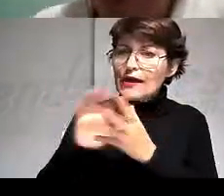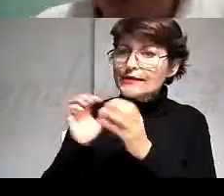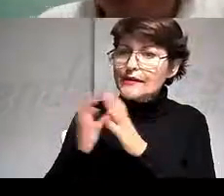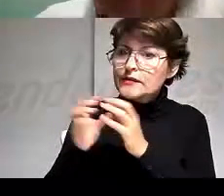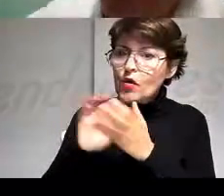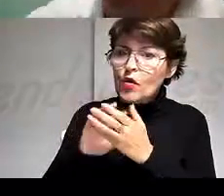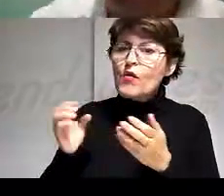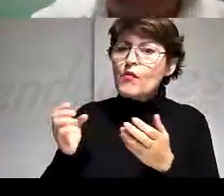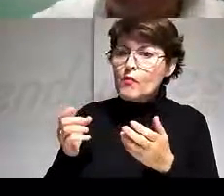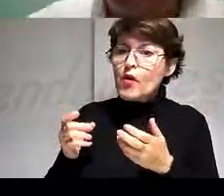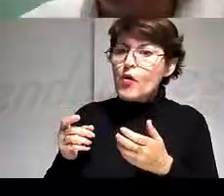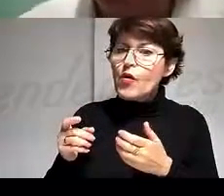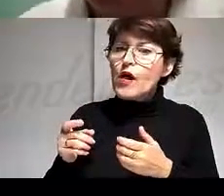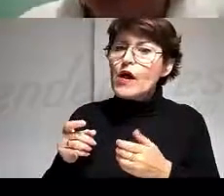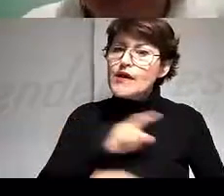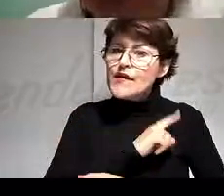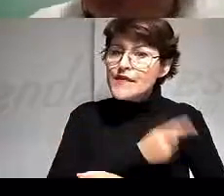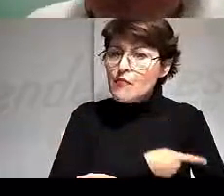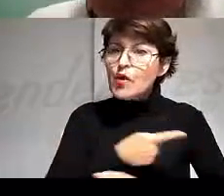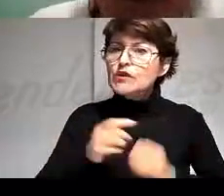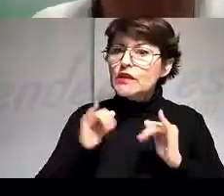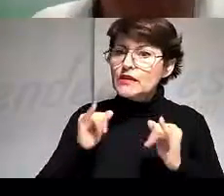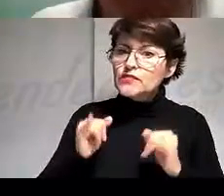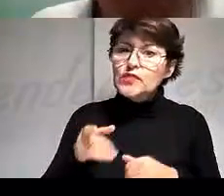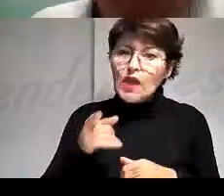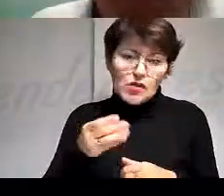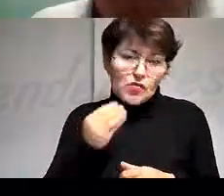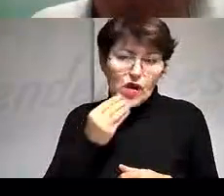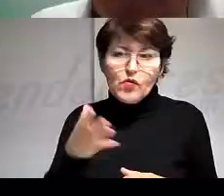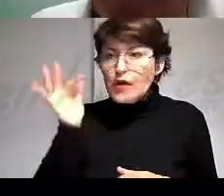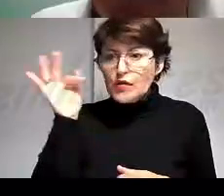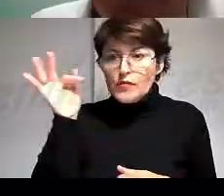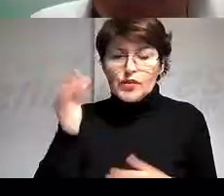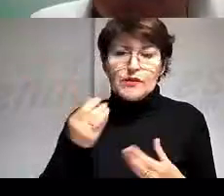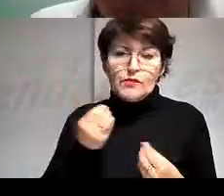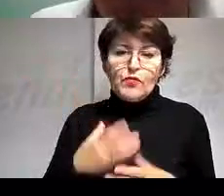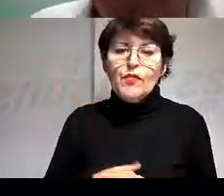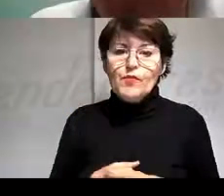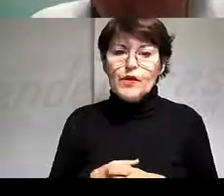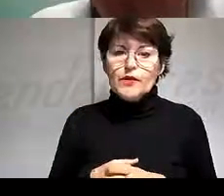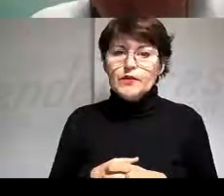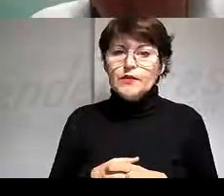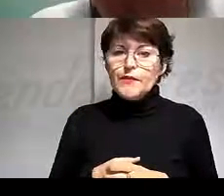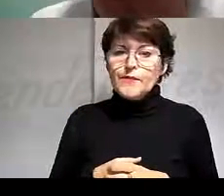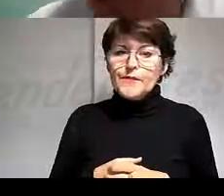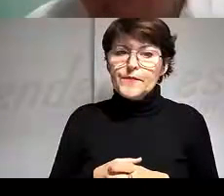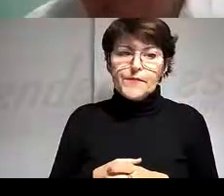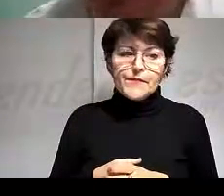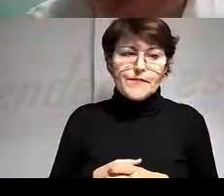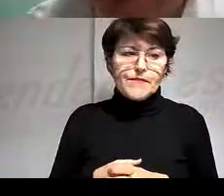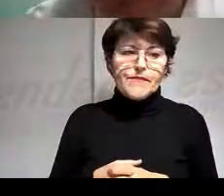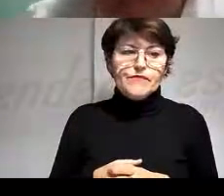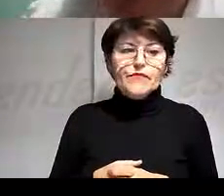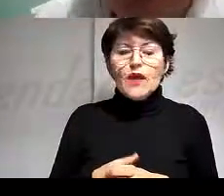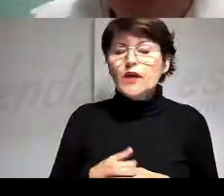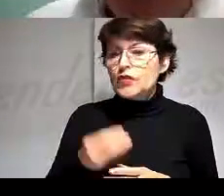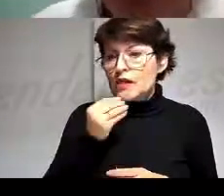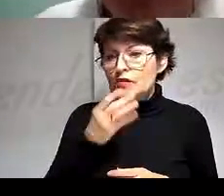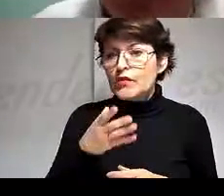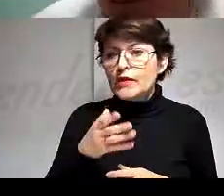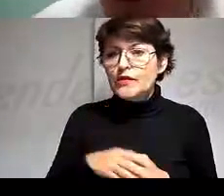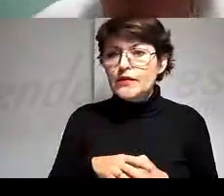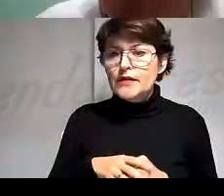de tus cosas y además hacer ejercicio físico y disfrutarlo, la verdad es que se echa en falta. O sea que siempre, desde aquí os recomiendo, bueno, quién soy